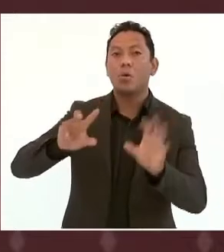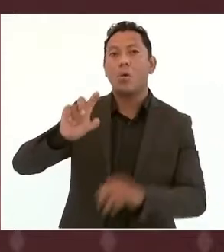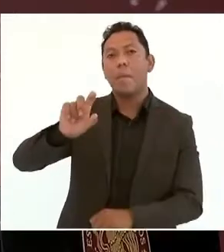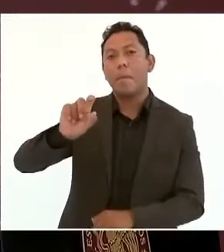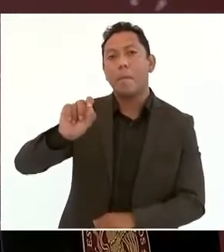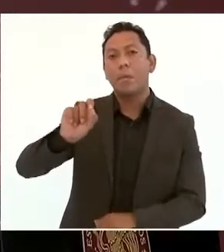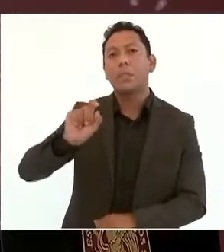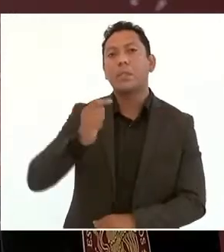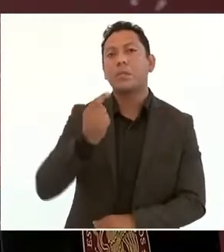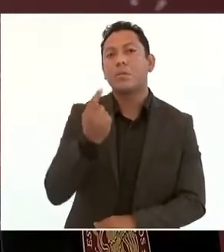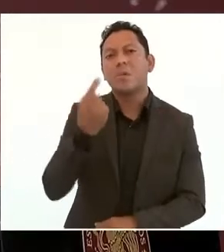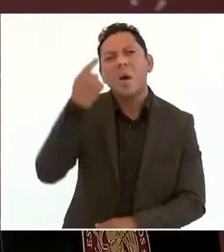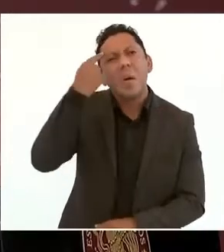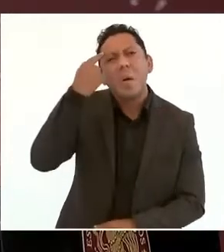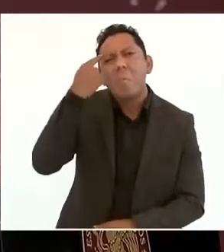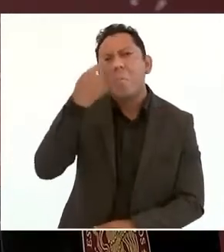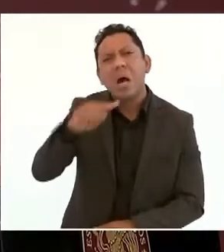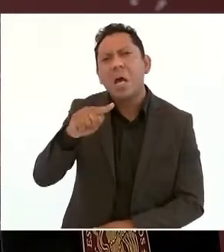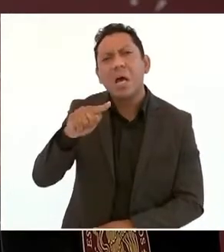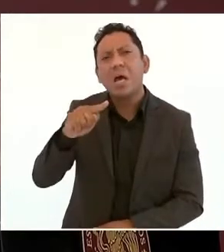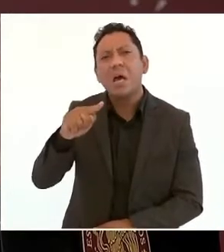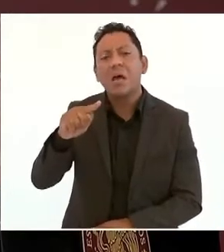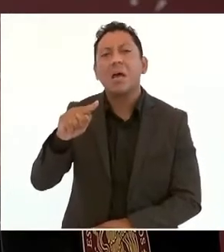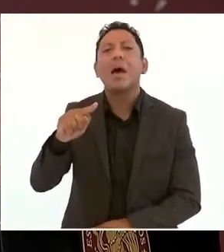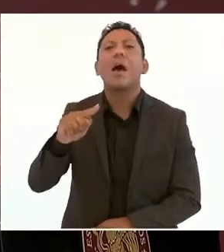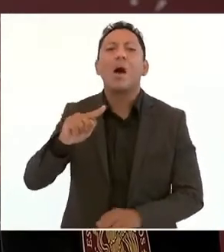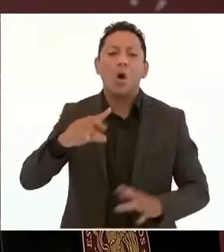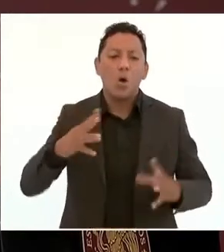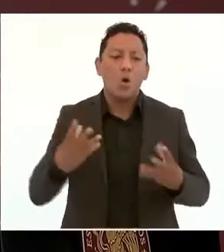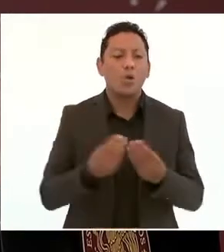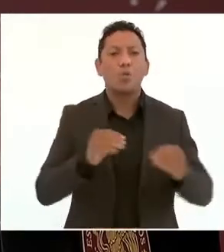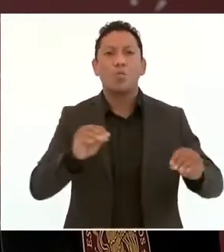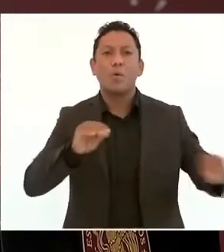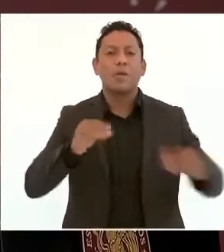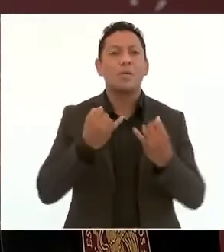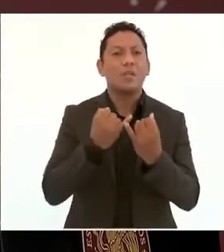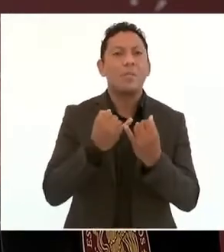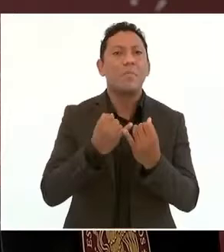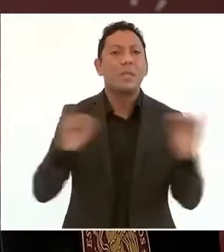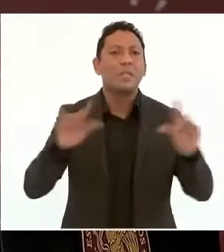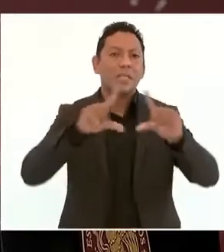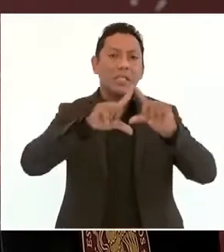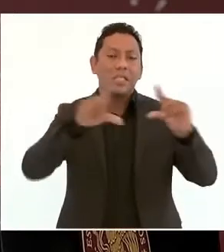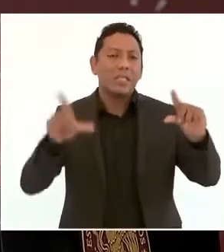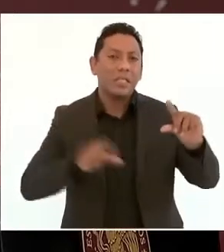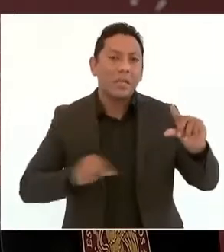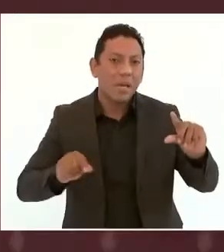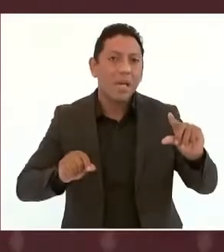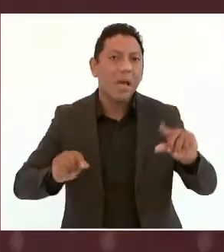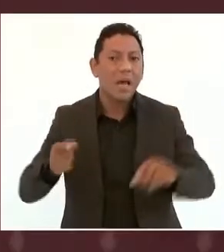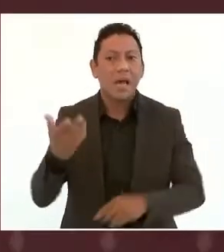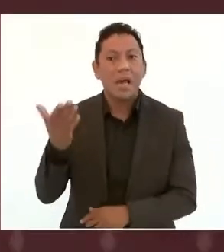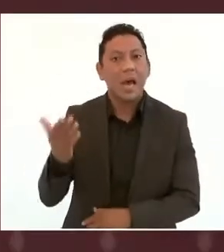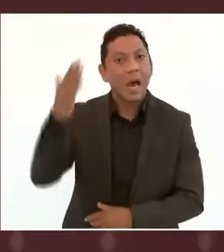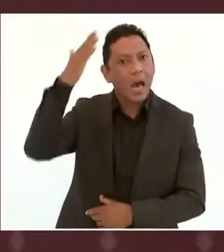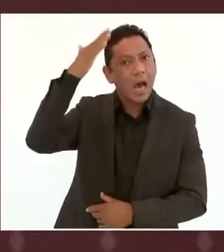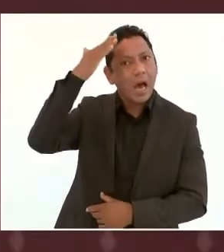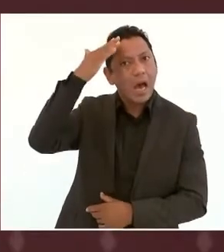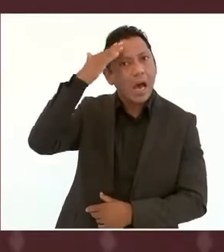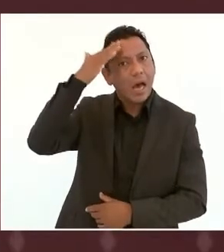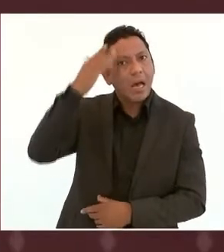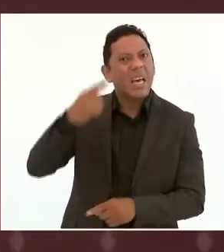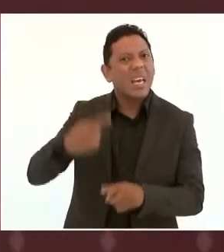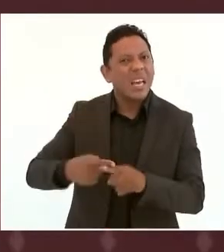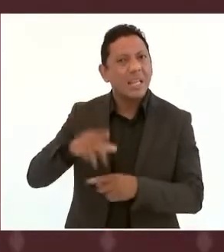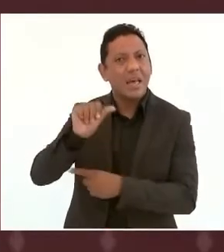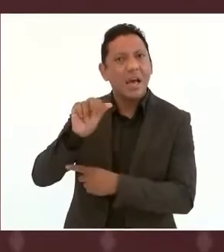1821 para adherirse al movimiento de independencia de México encabezado por